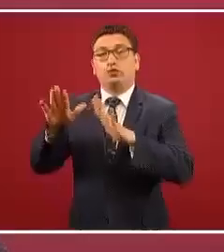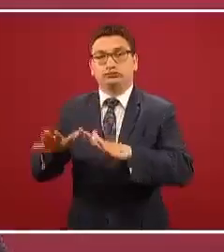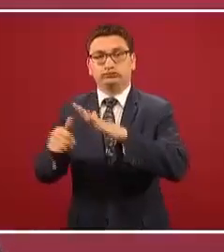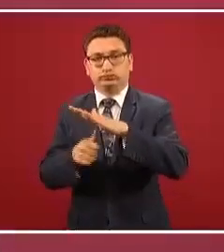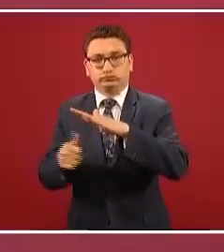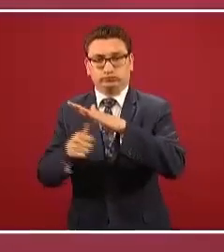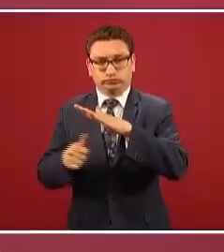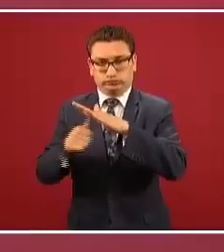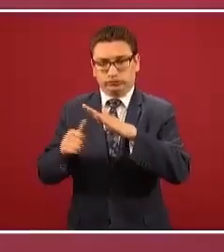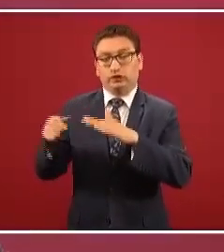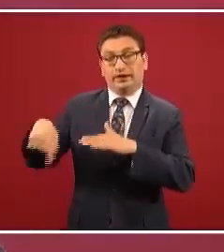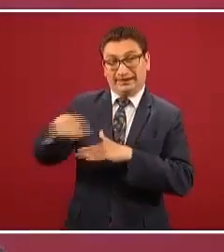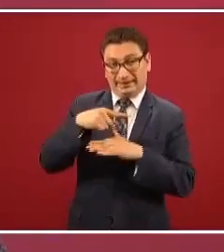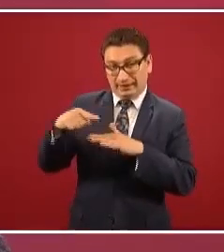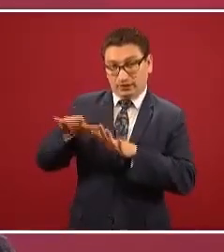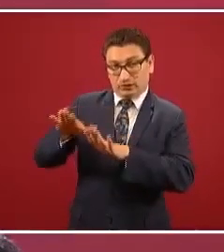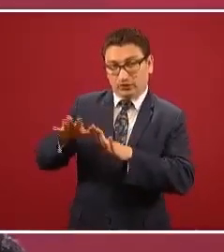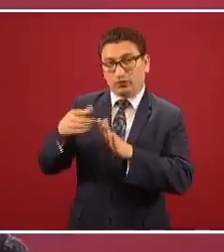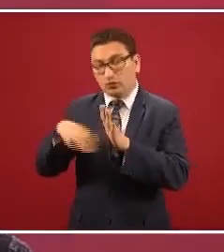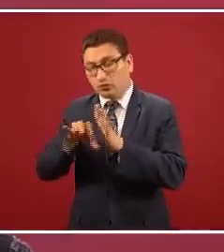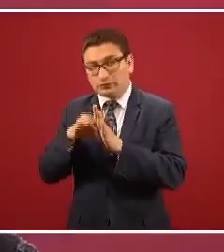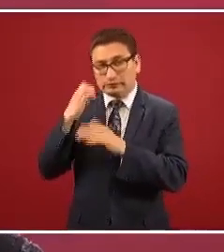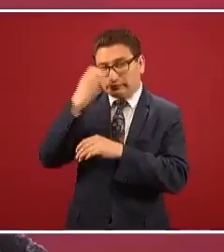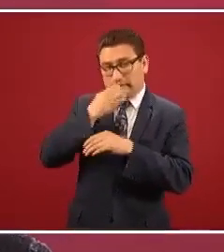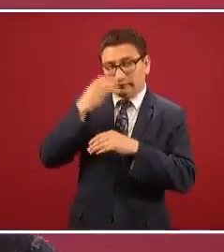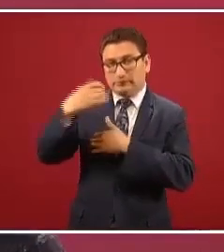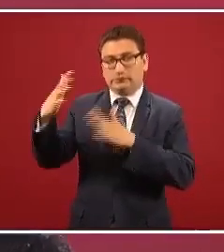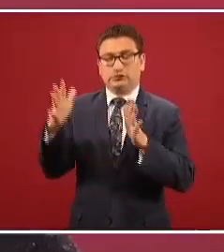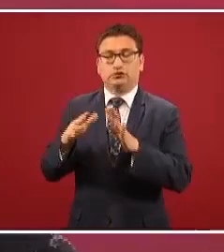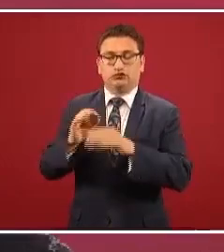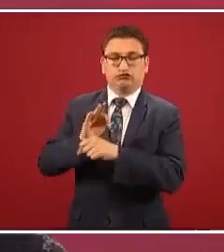para cumplir el procedimiento normado de aislamiento.